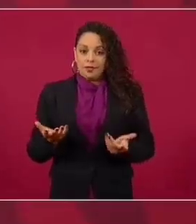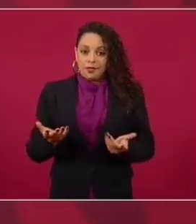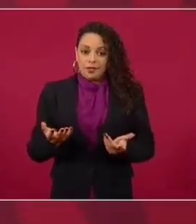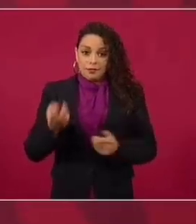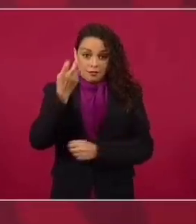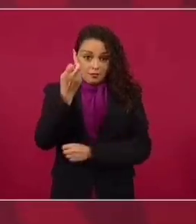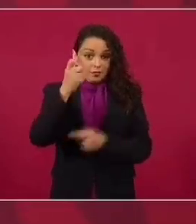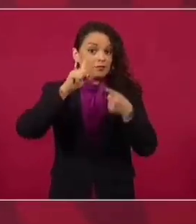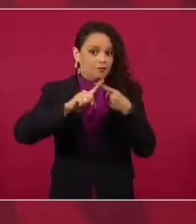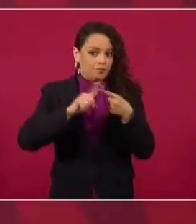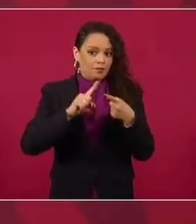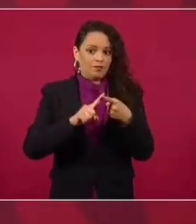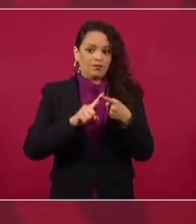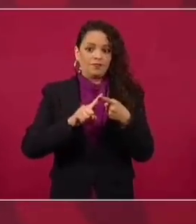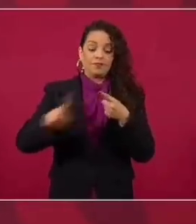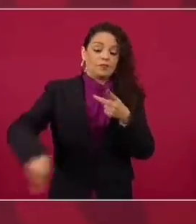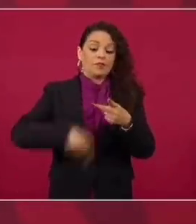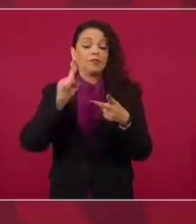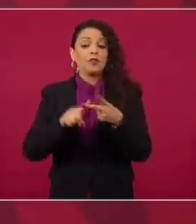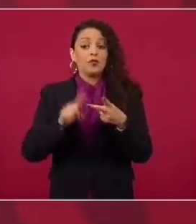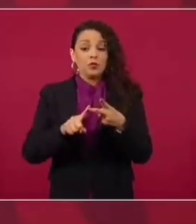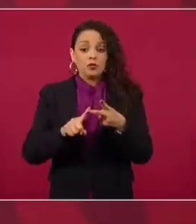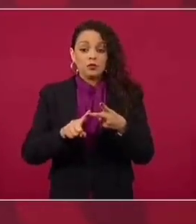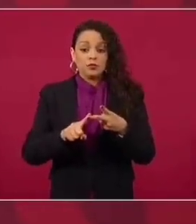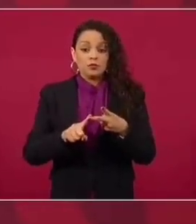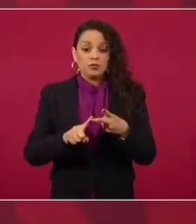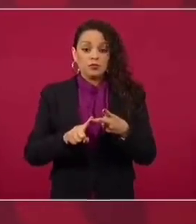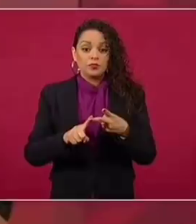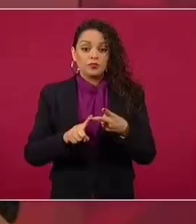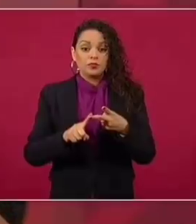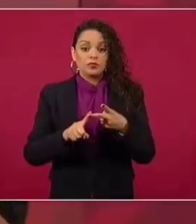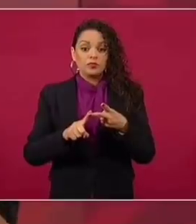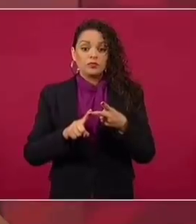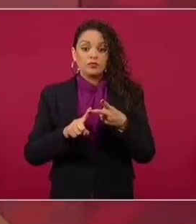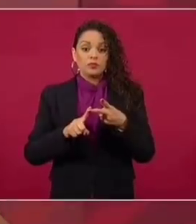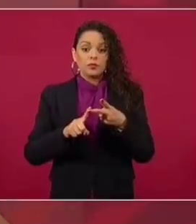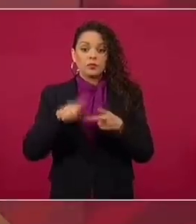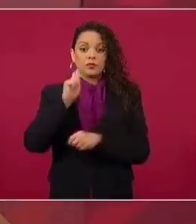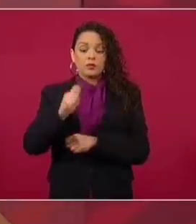Ese es uno. Y el otro, una autopista.